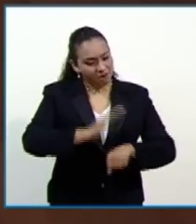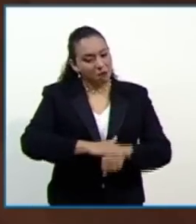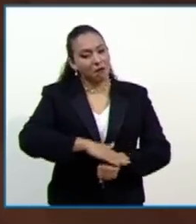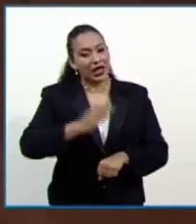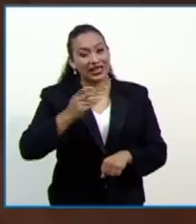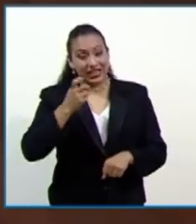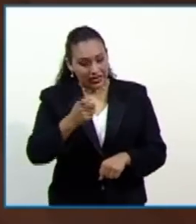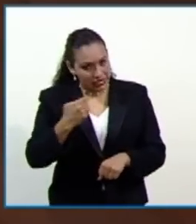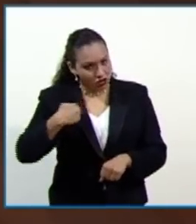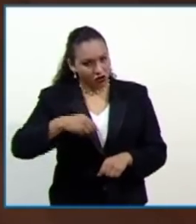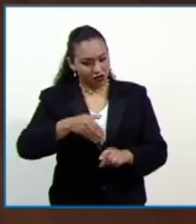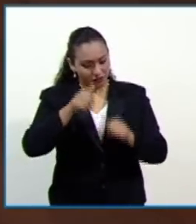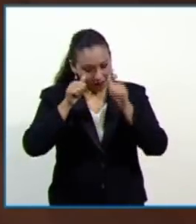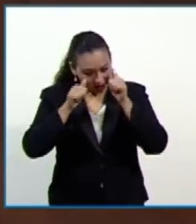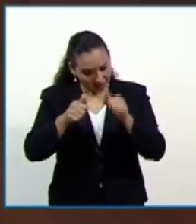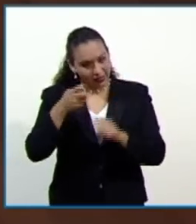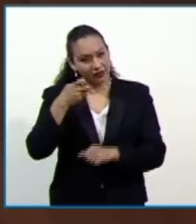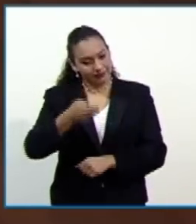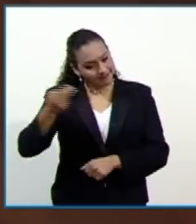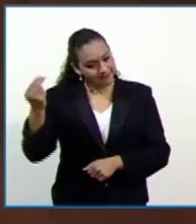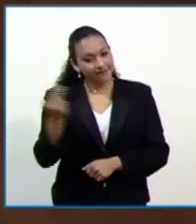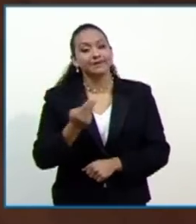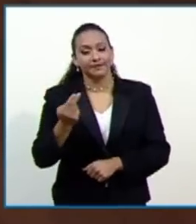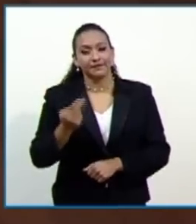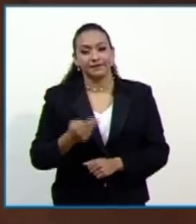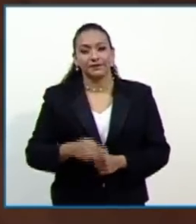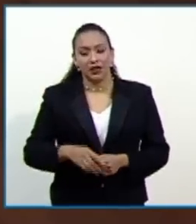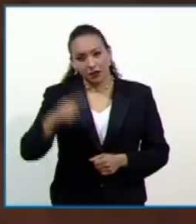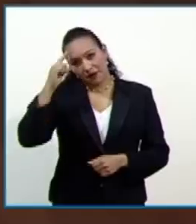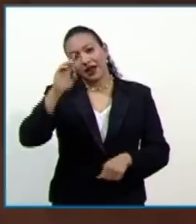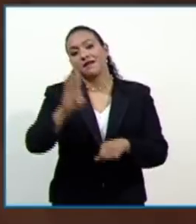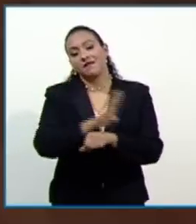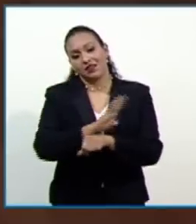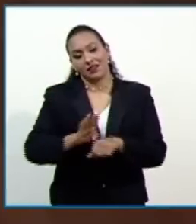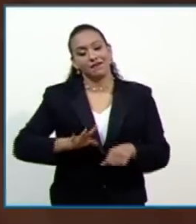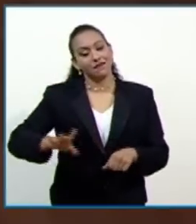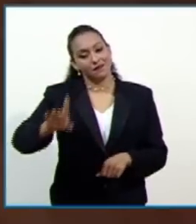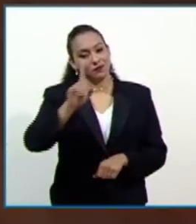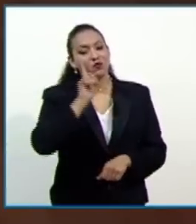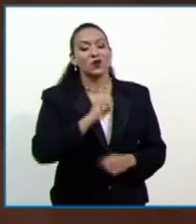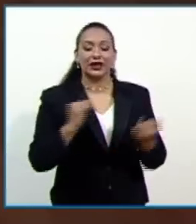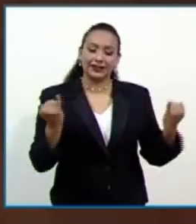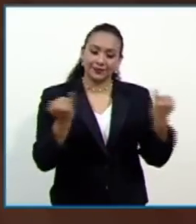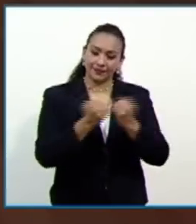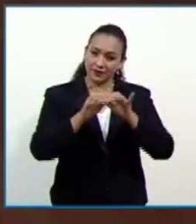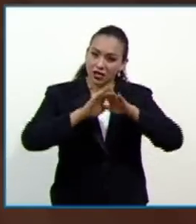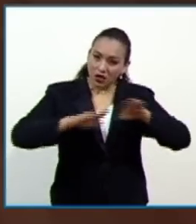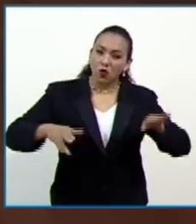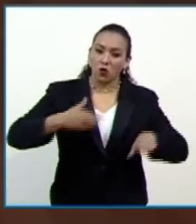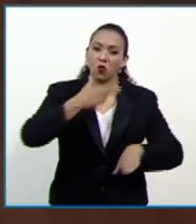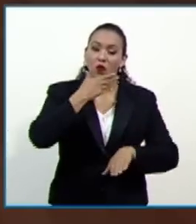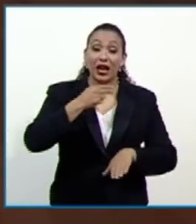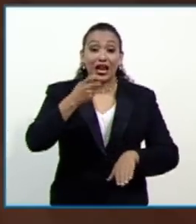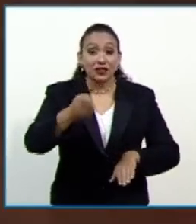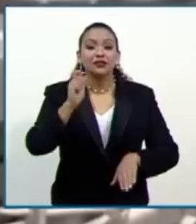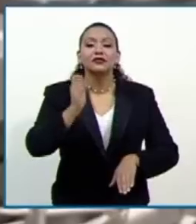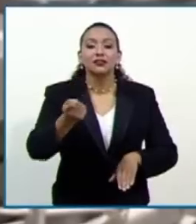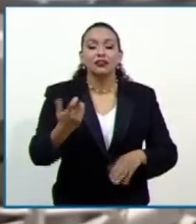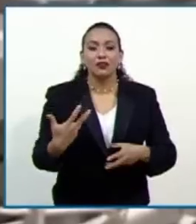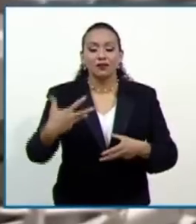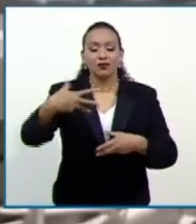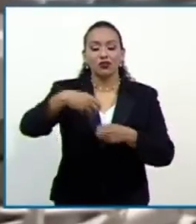que debiéramos trabajar, entender, si queremos hablar efectivamente de inclusión